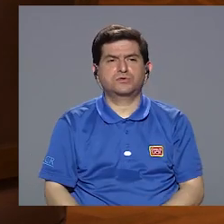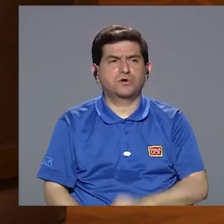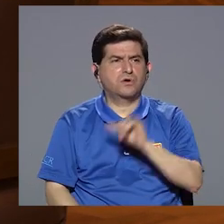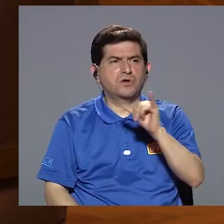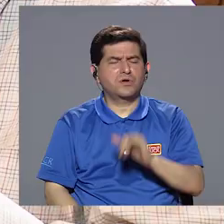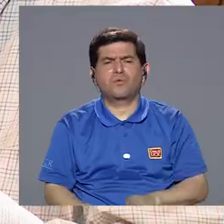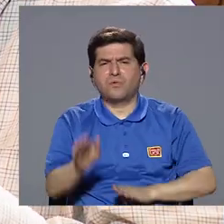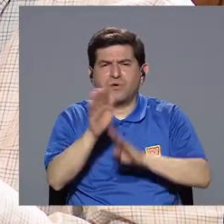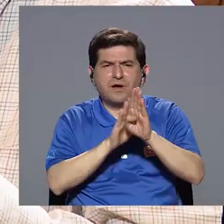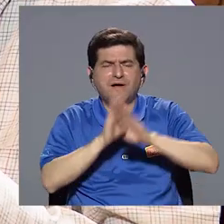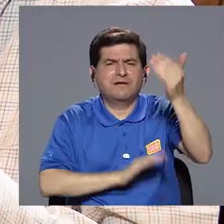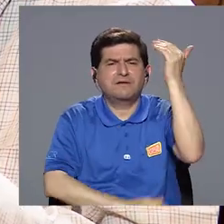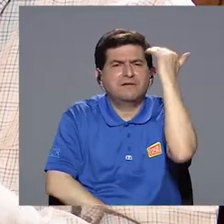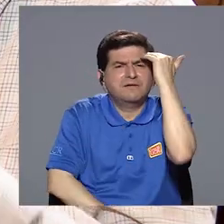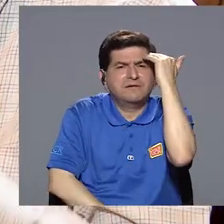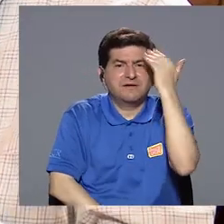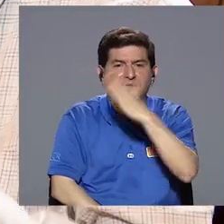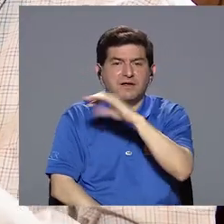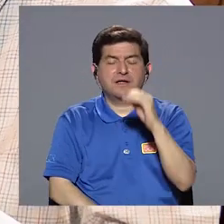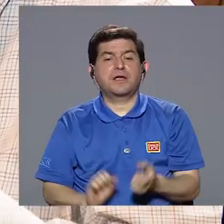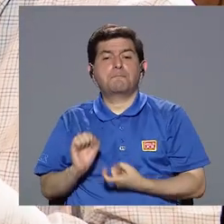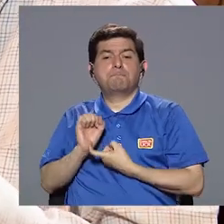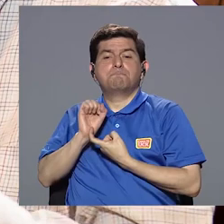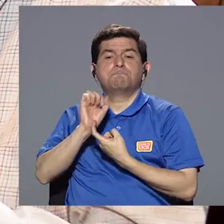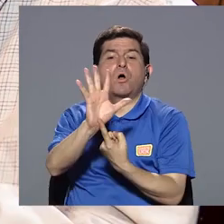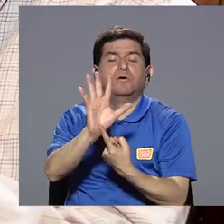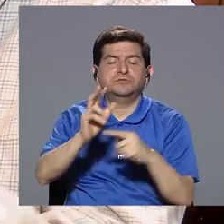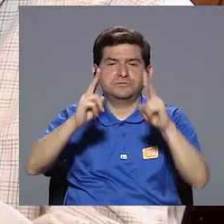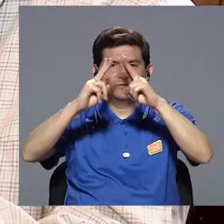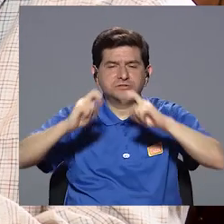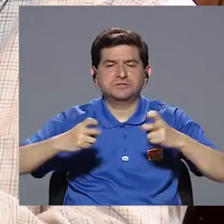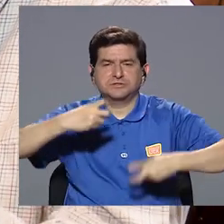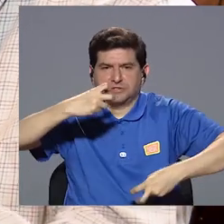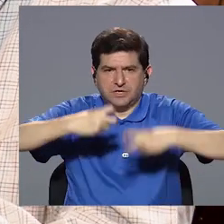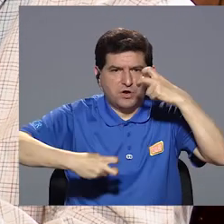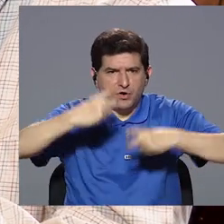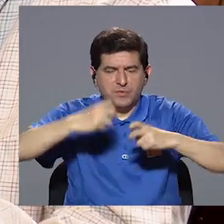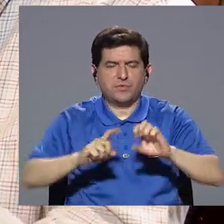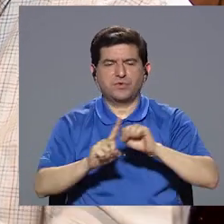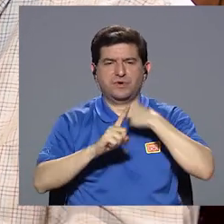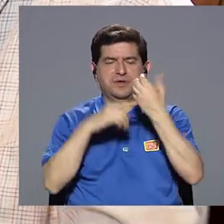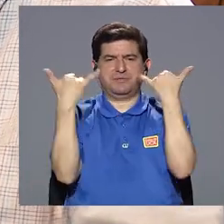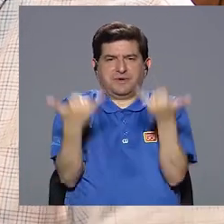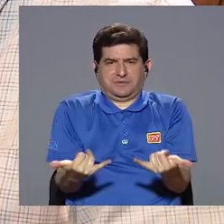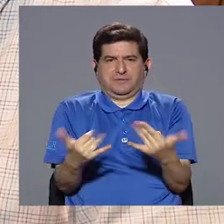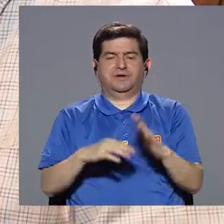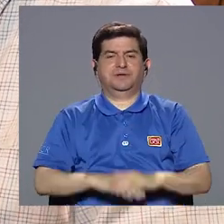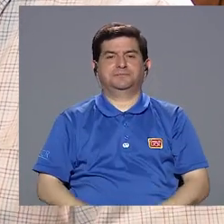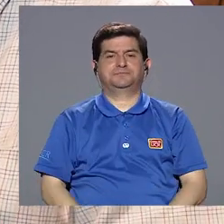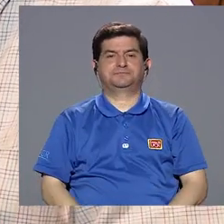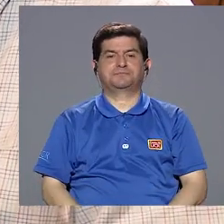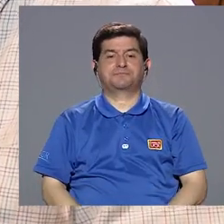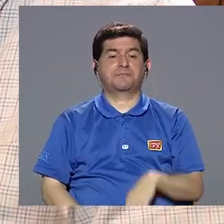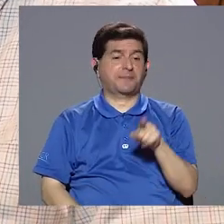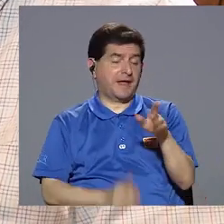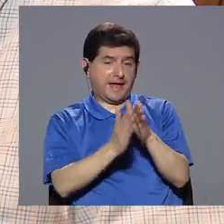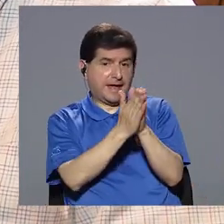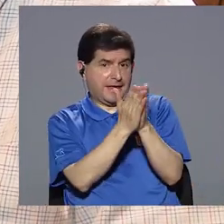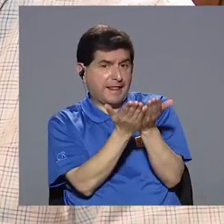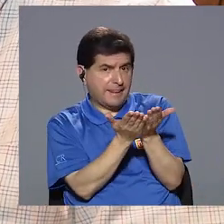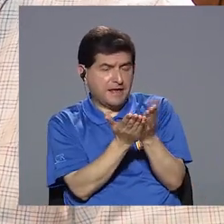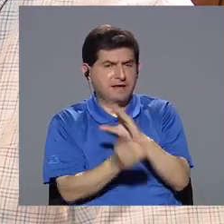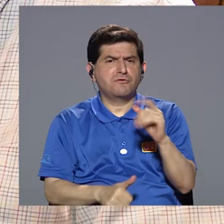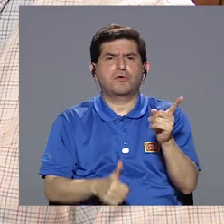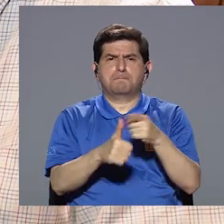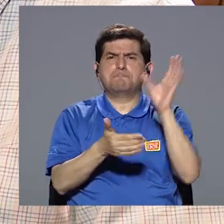la educación ha sido un motor de desarrollo de conocimiento y de proyección y análisis de los problemas de nuestras sociedades ahora